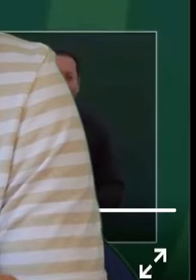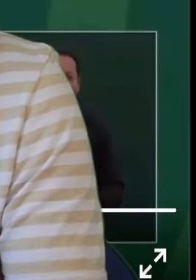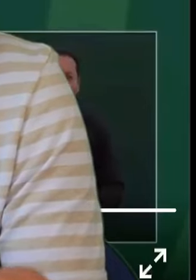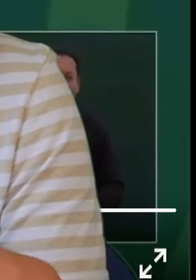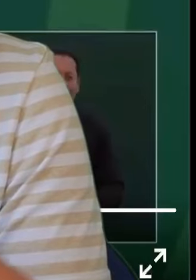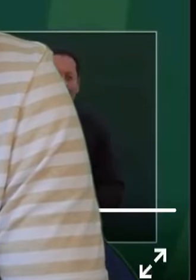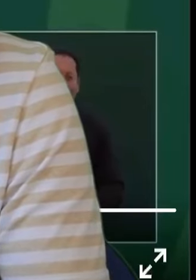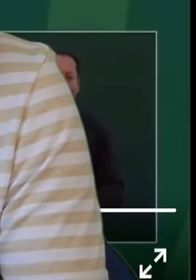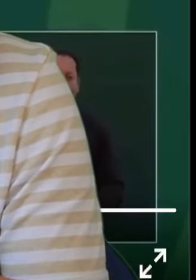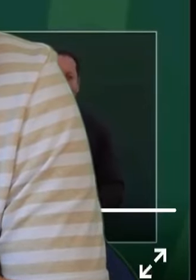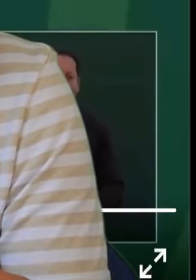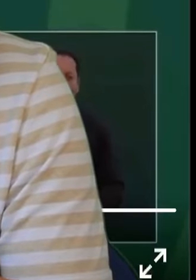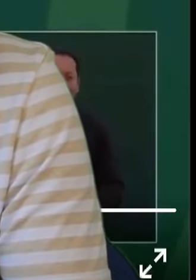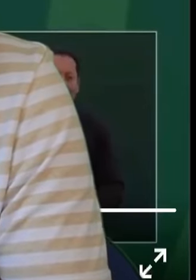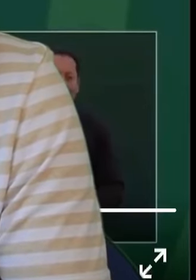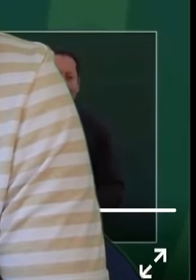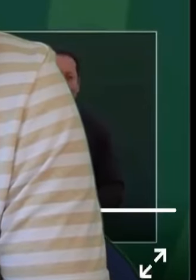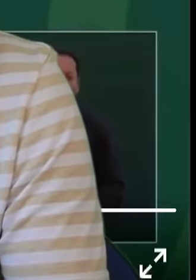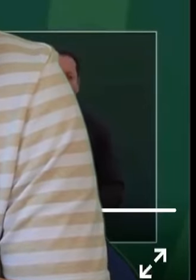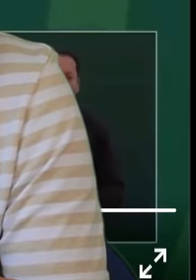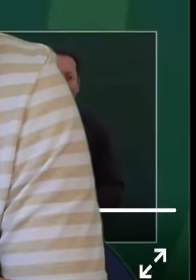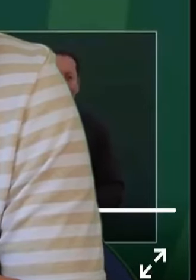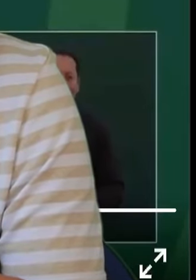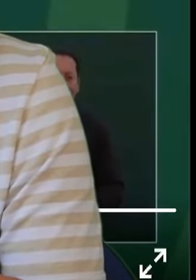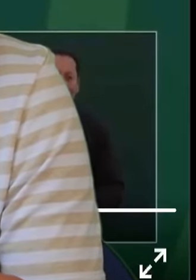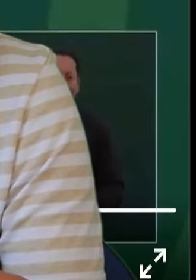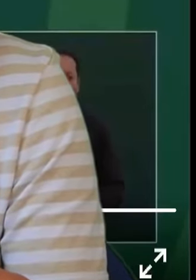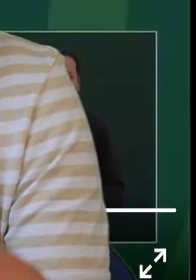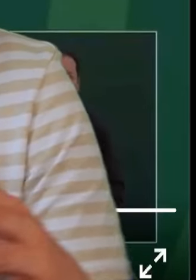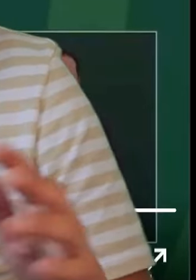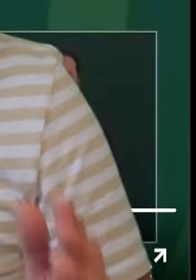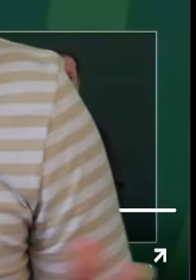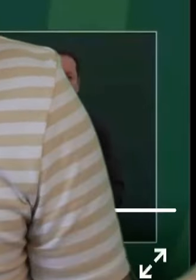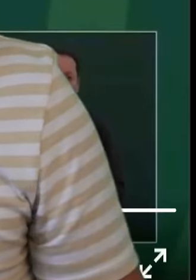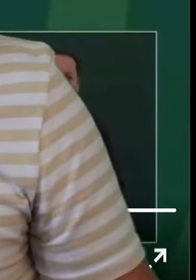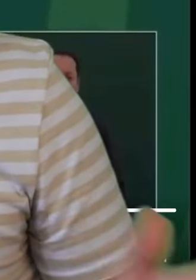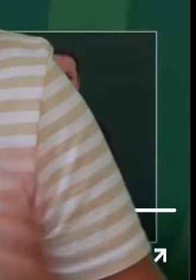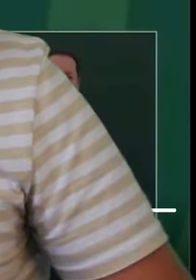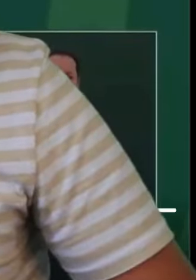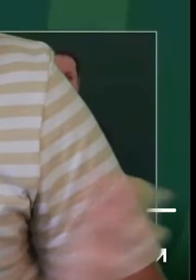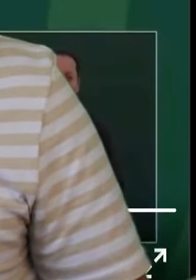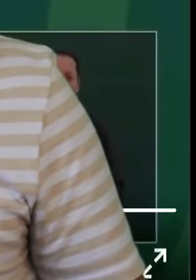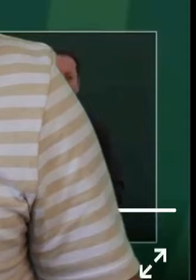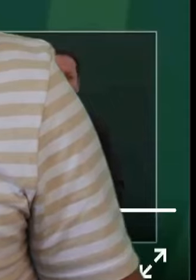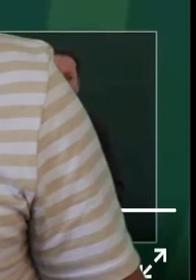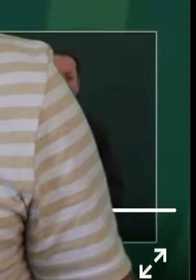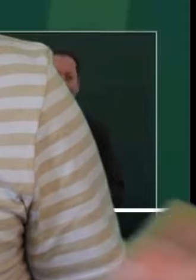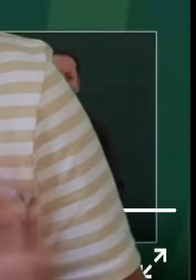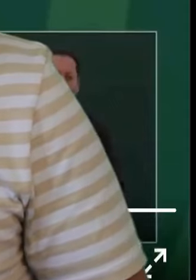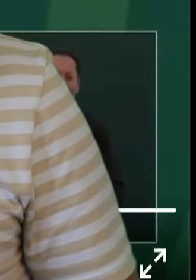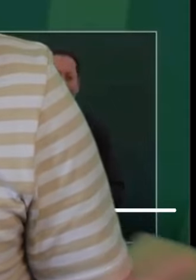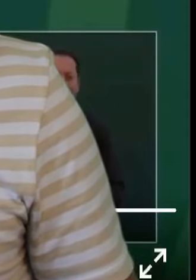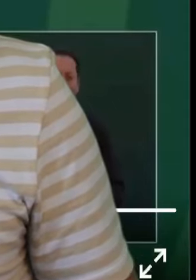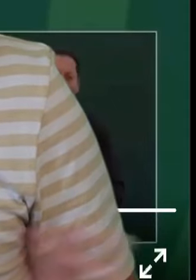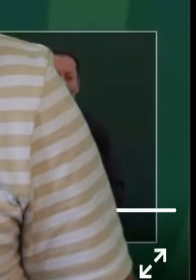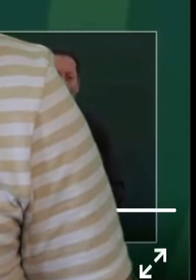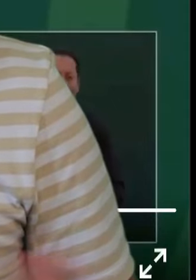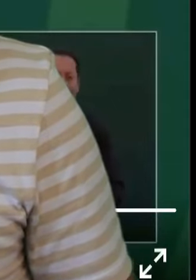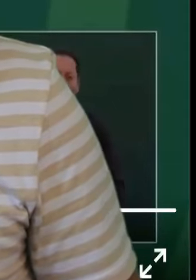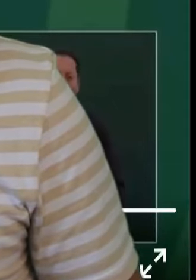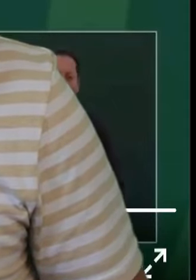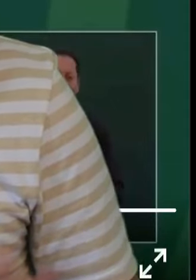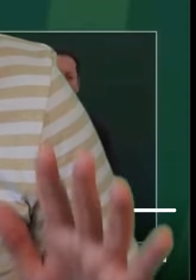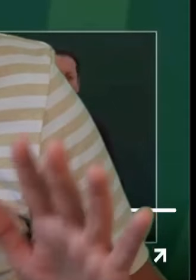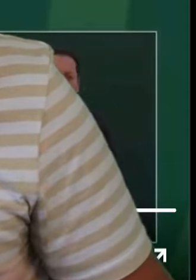desmentido me tocó ver una entrevista de ella con López doriga donde incluso Ella lleva las las escrituras de sus